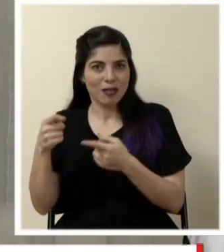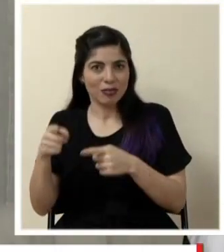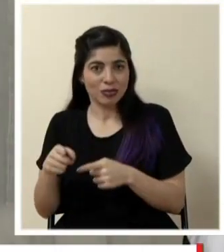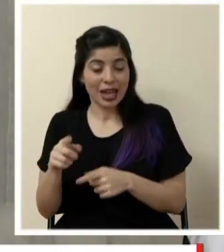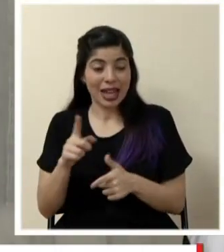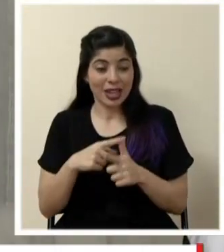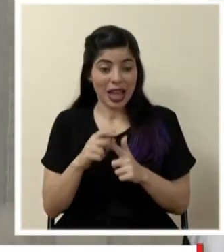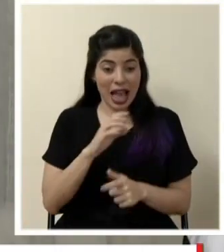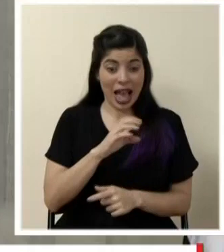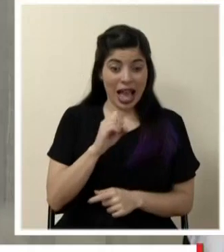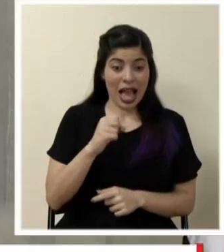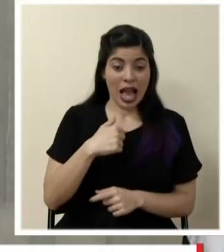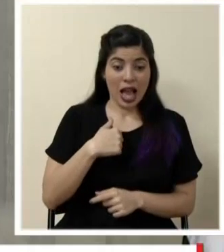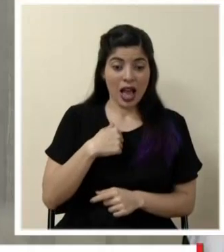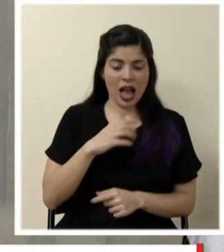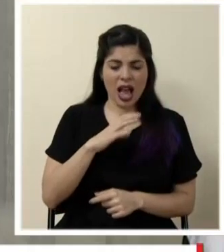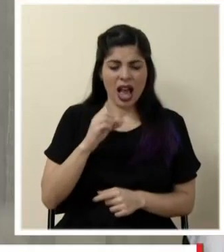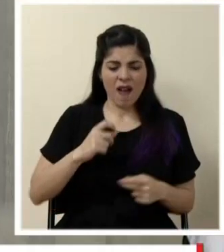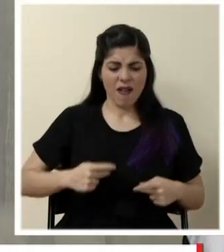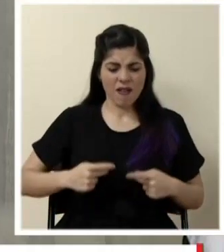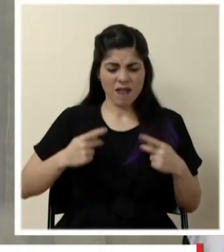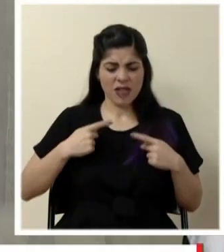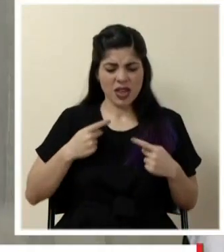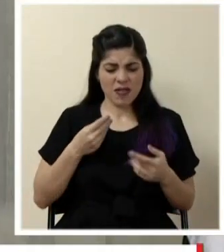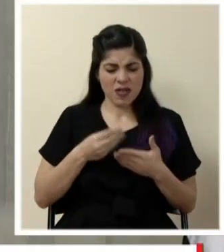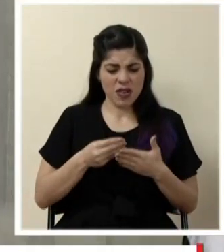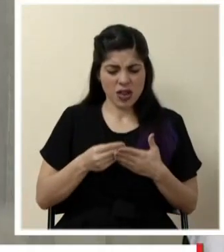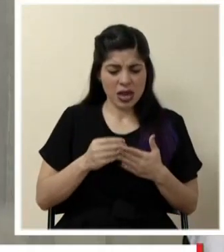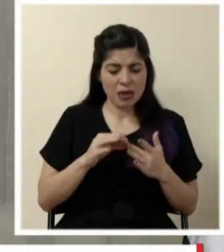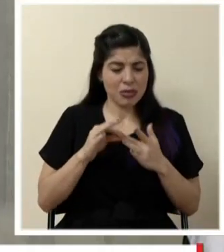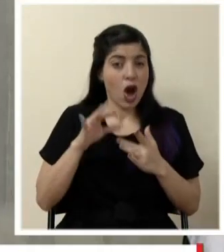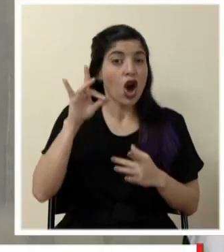vive principalmente, el 80% de los